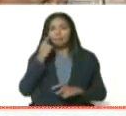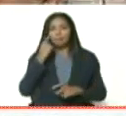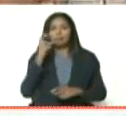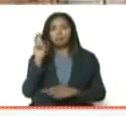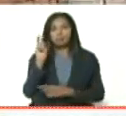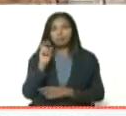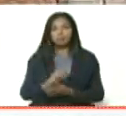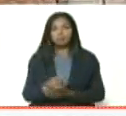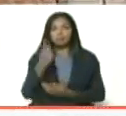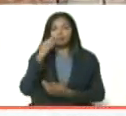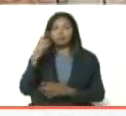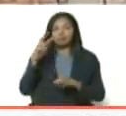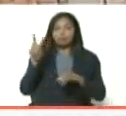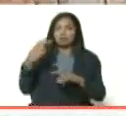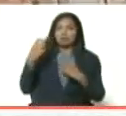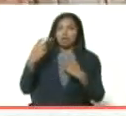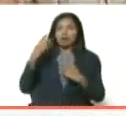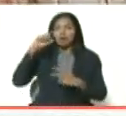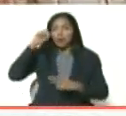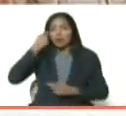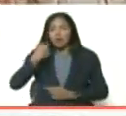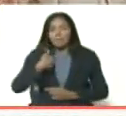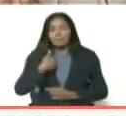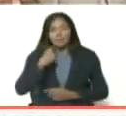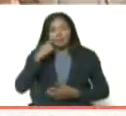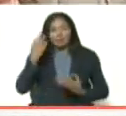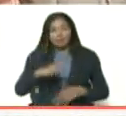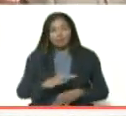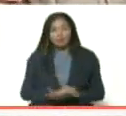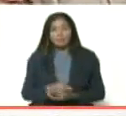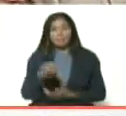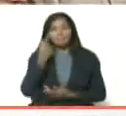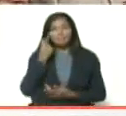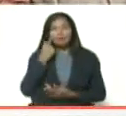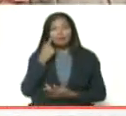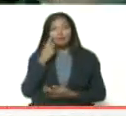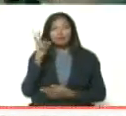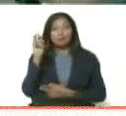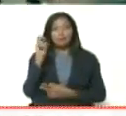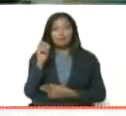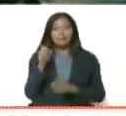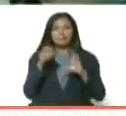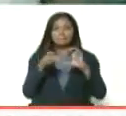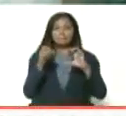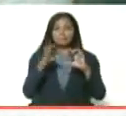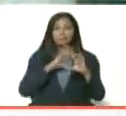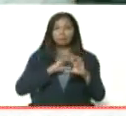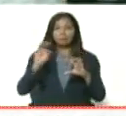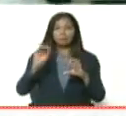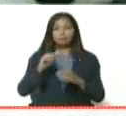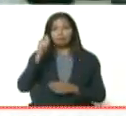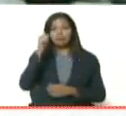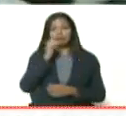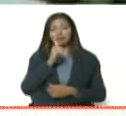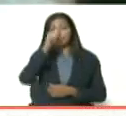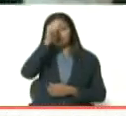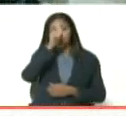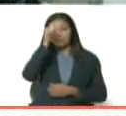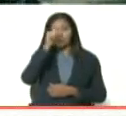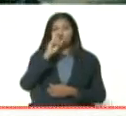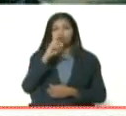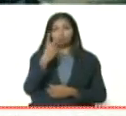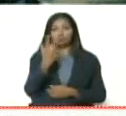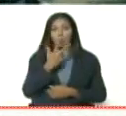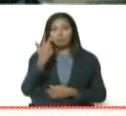vean me van a recordar, pendientes el viernes con el carnet de la patria, sábado y domingo, viernes, sábado y